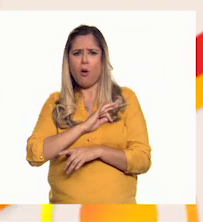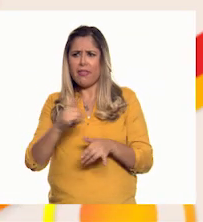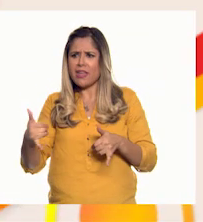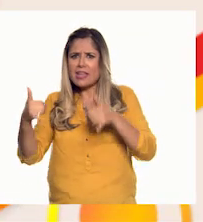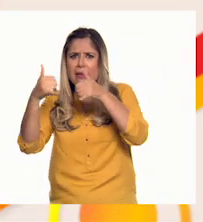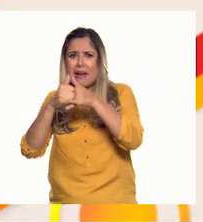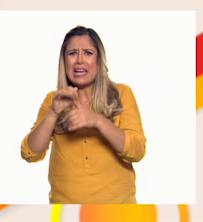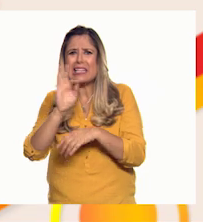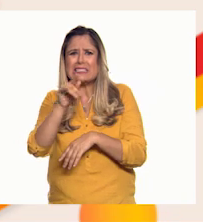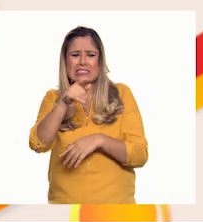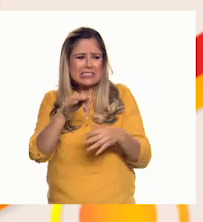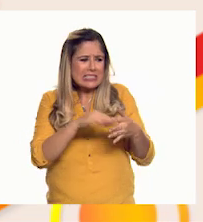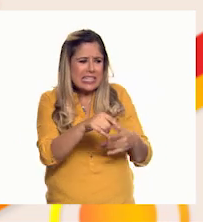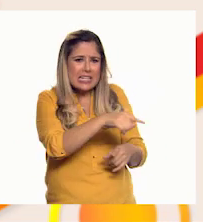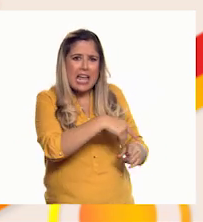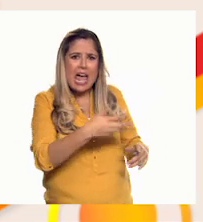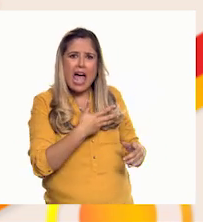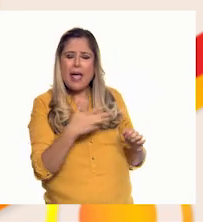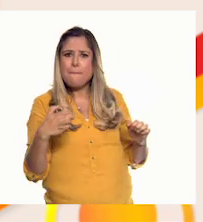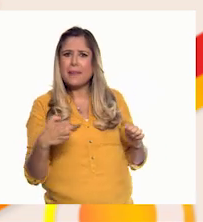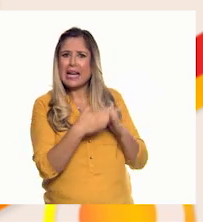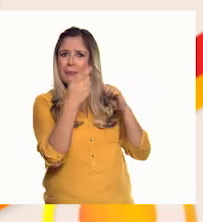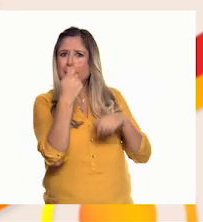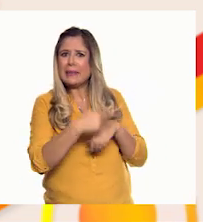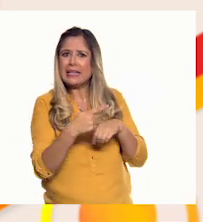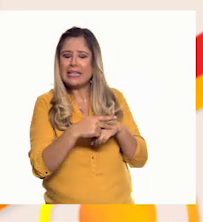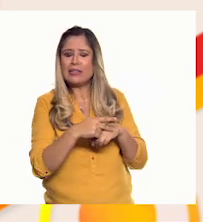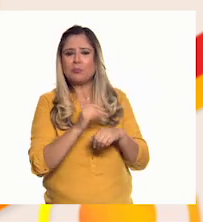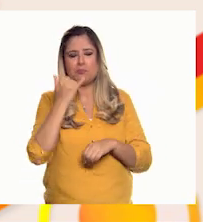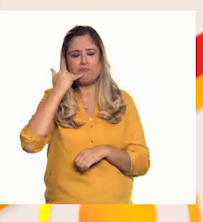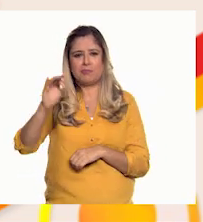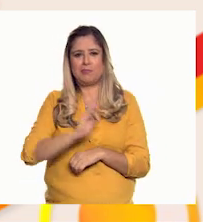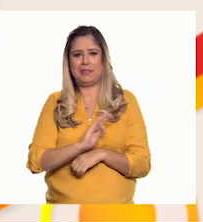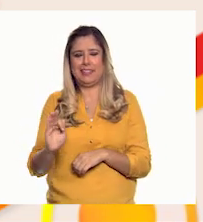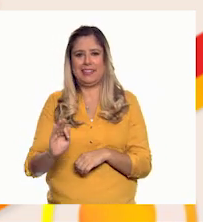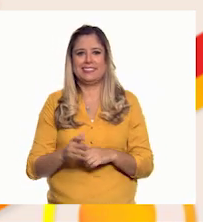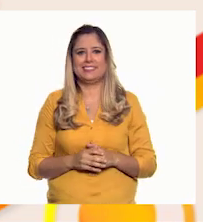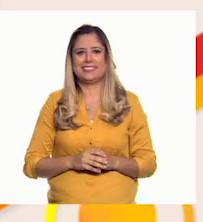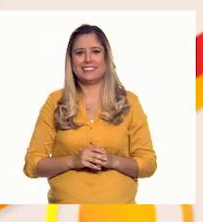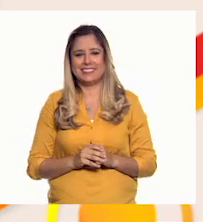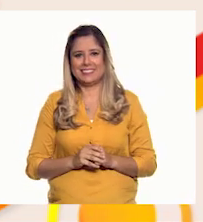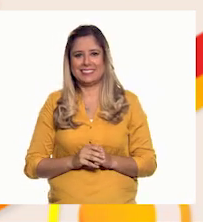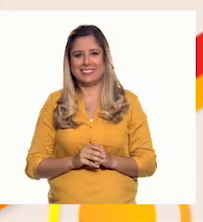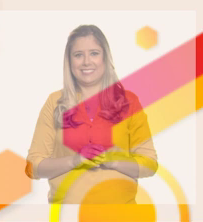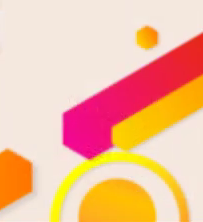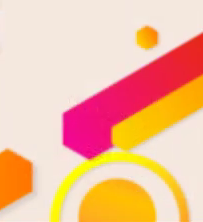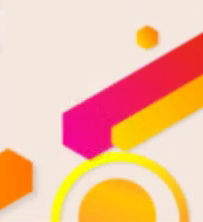alguien cerca de ti tenga una emergencia.